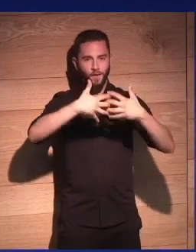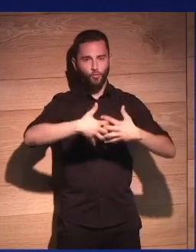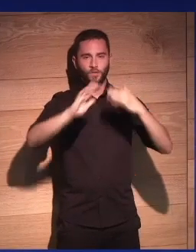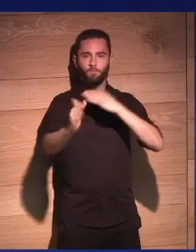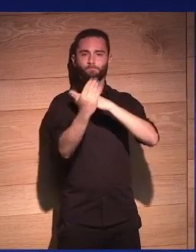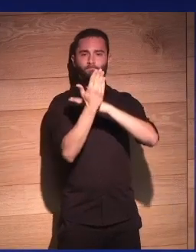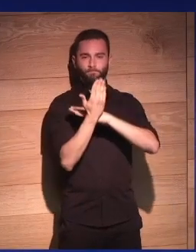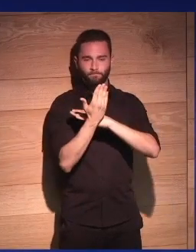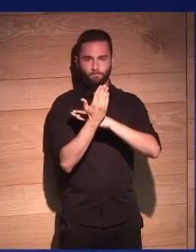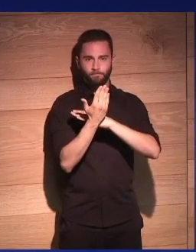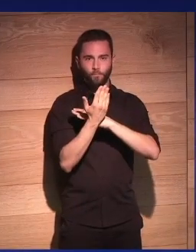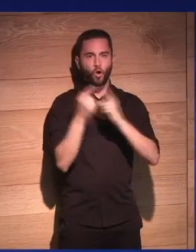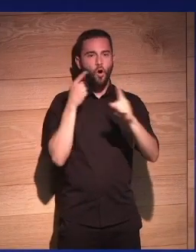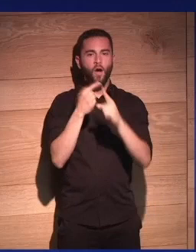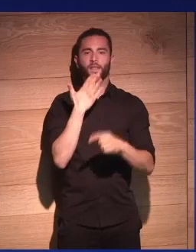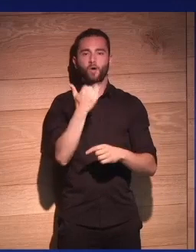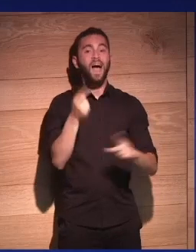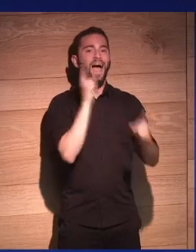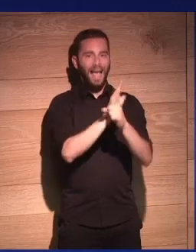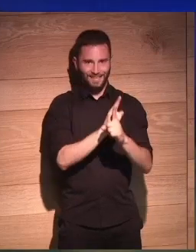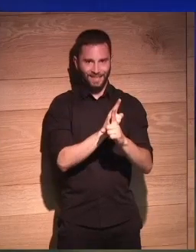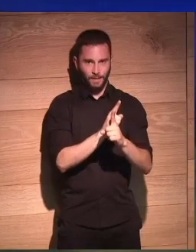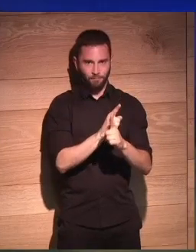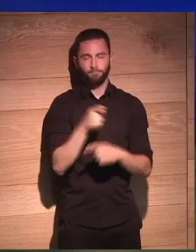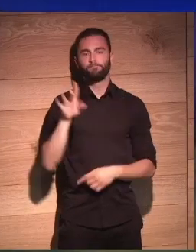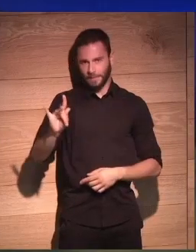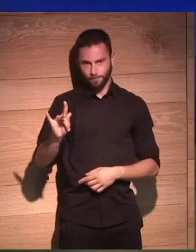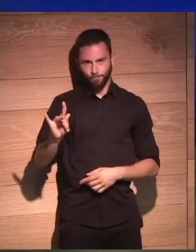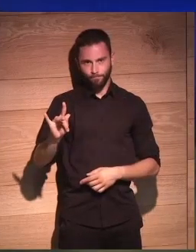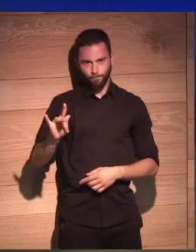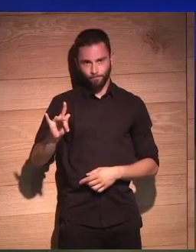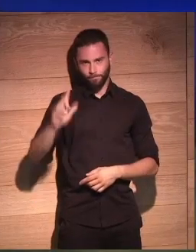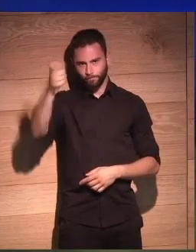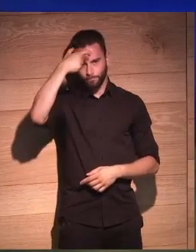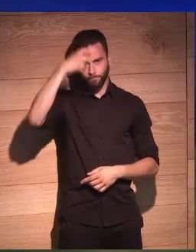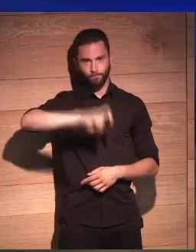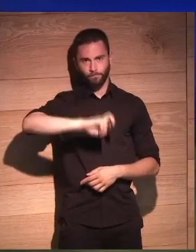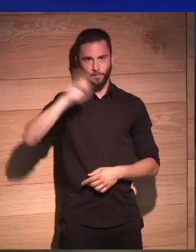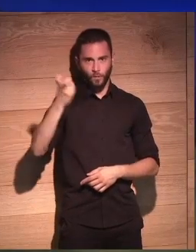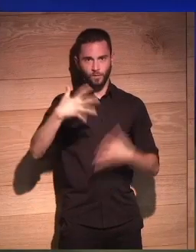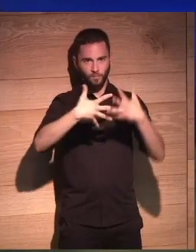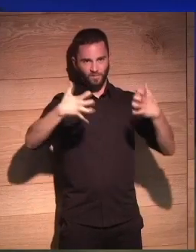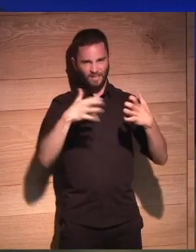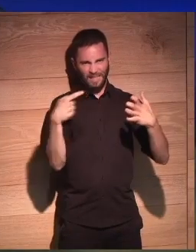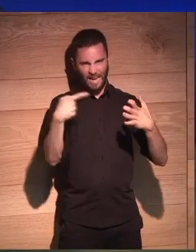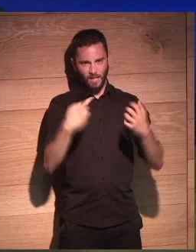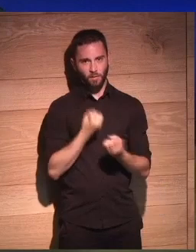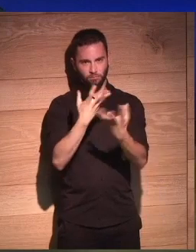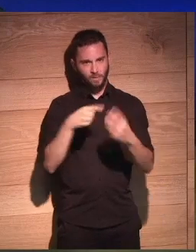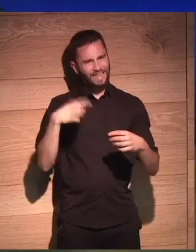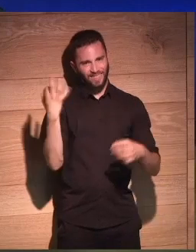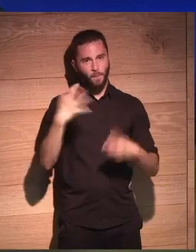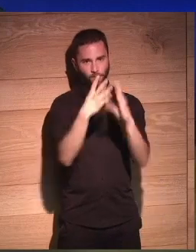delante para anti-envejecer. Sí, sí. Eso es otro término, otra expresión tóxica, ¿no? Que hay que acabar